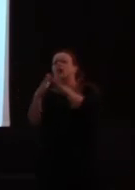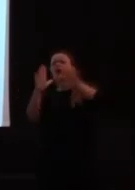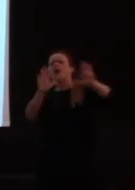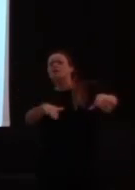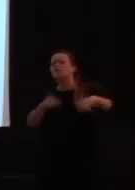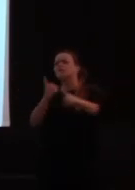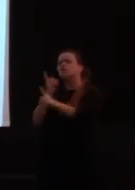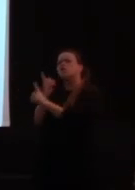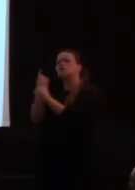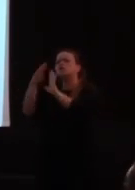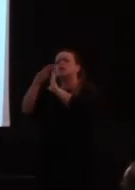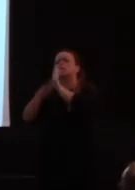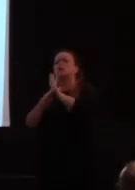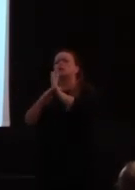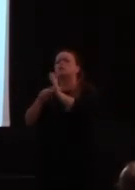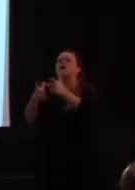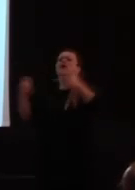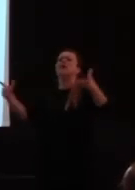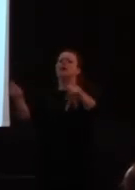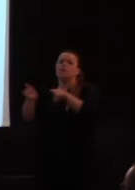contra del programa Gran Hermano?